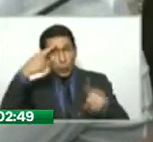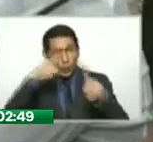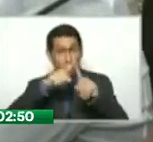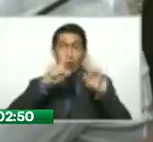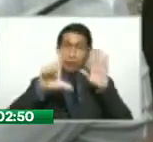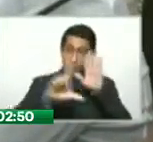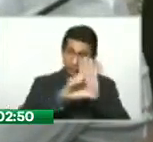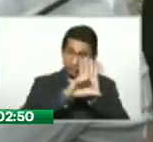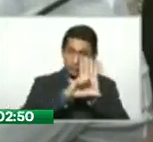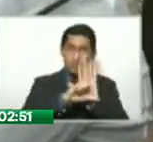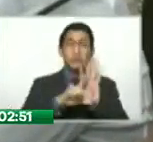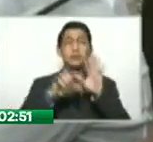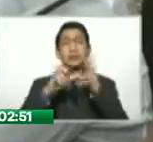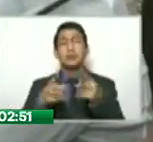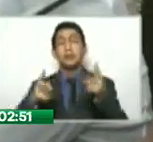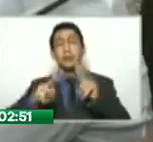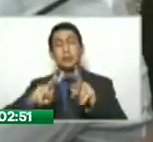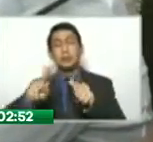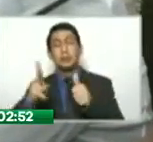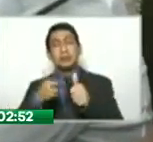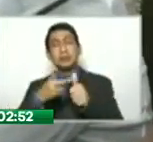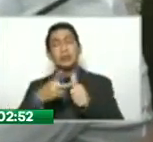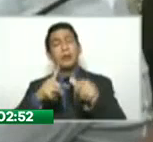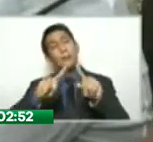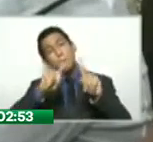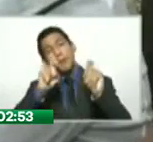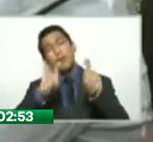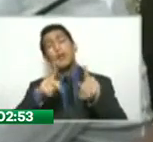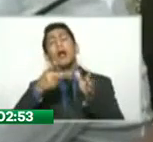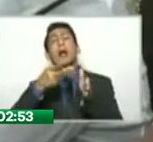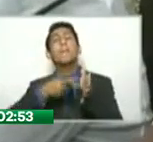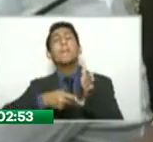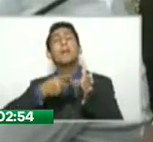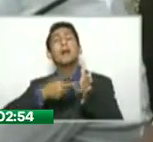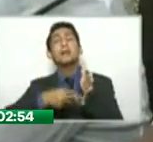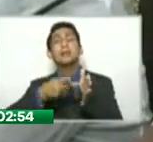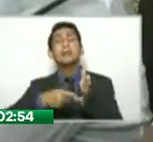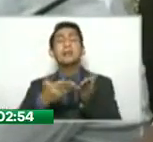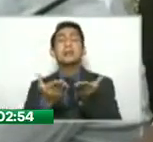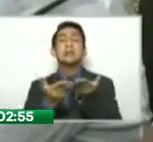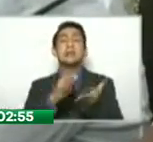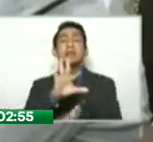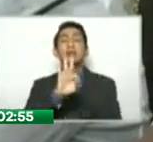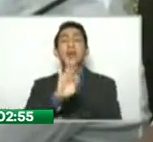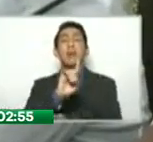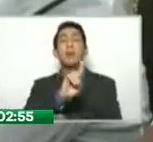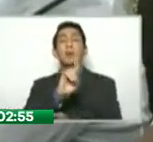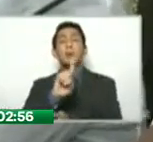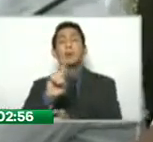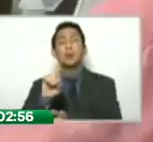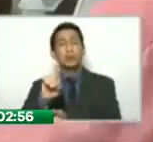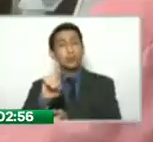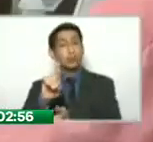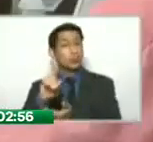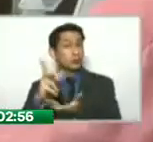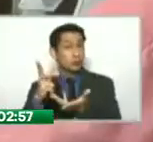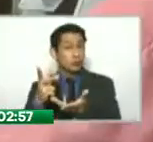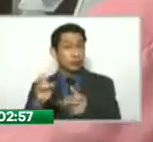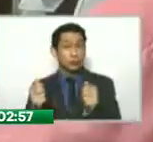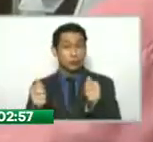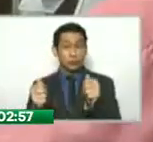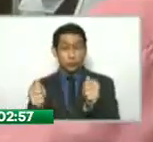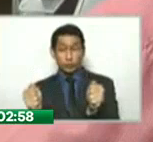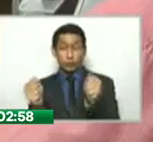¿qué va a suceder con la línea 911 que hoy gestiona la Corporación de Seguridad Ciudadana en gobierno